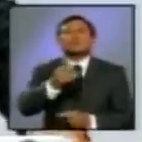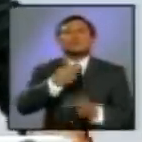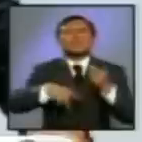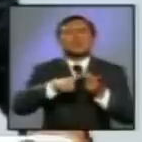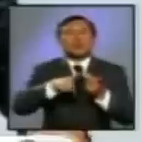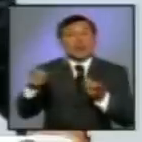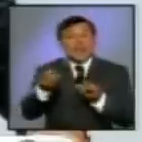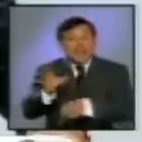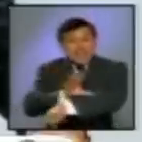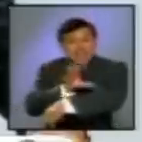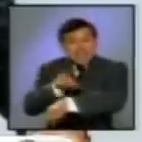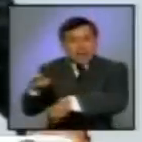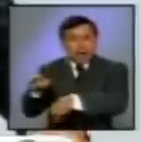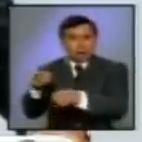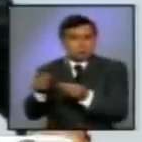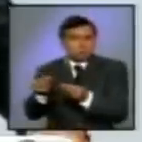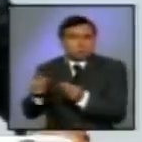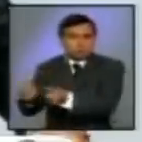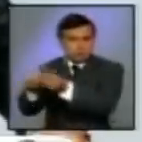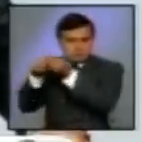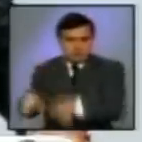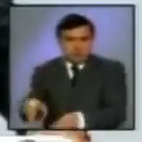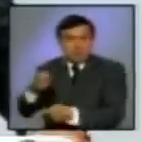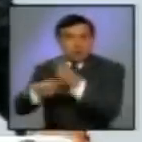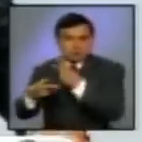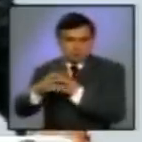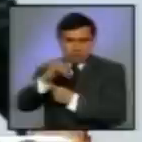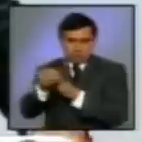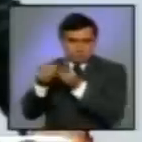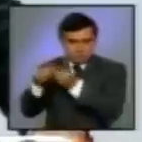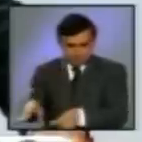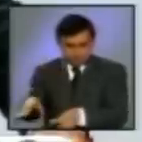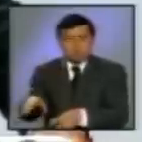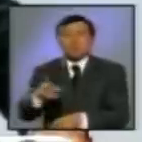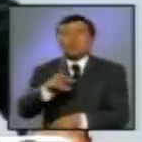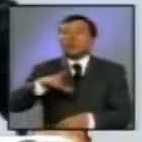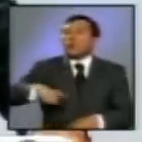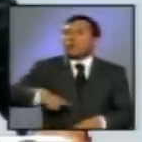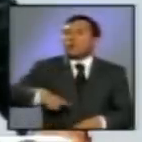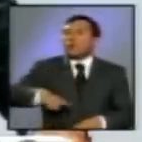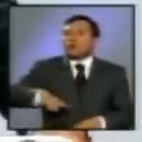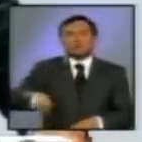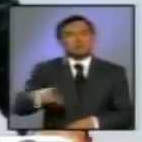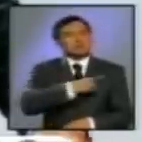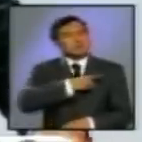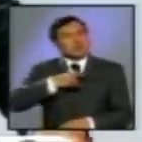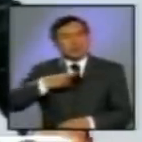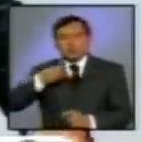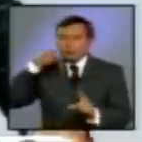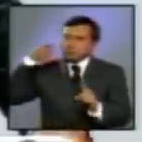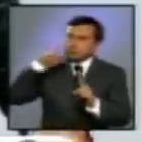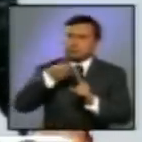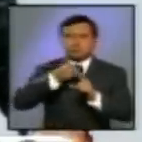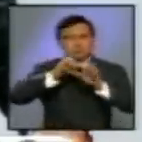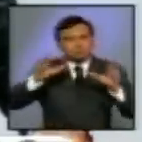renovables. Y tenemos que dar un salto cualitativo y cuantitativo en esta materia. El Estado debe ser promotor, particularmente